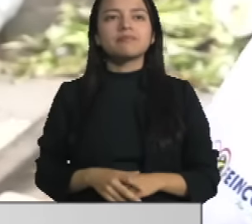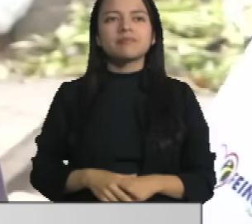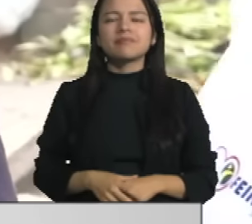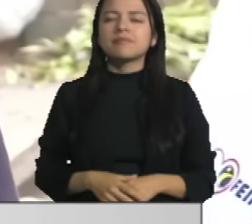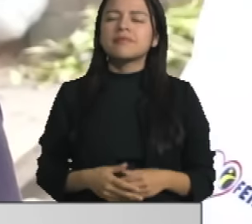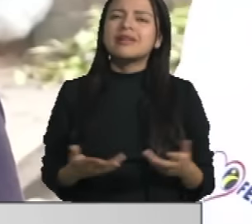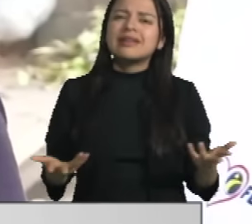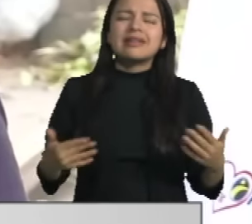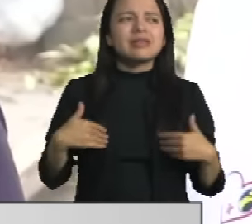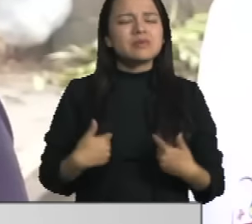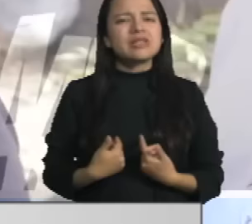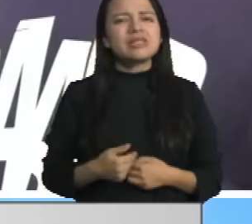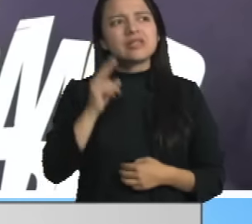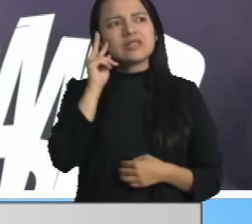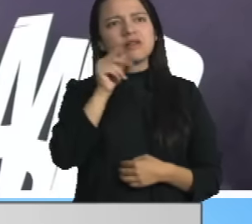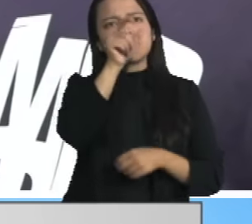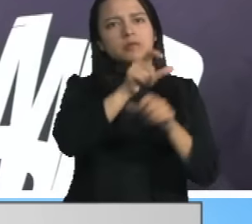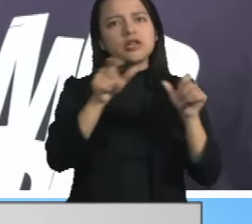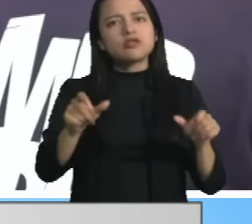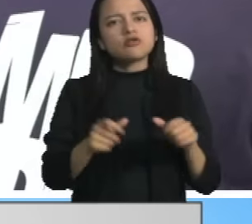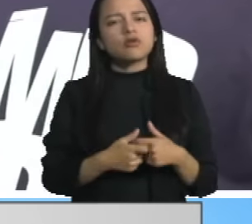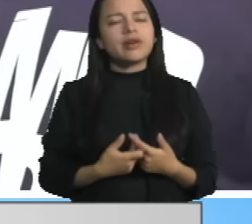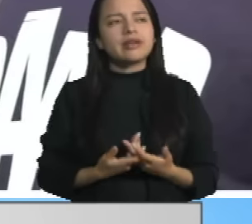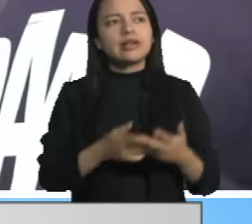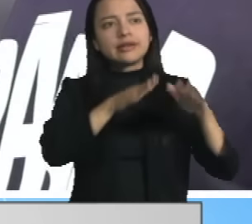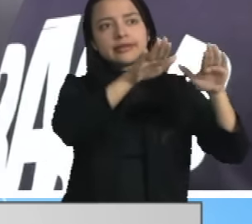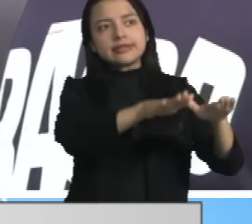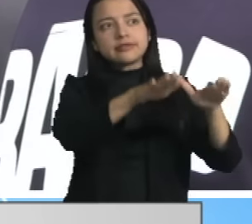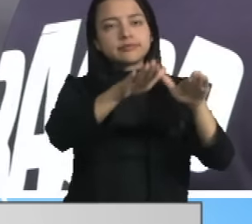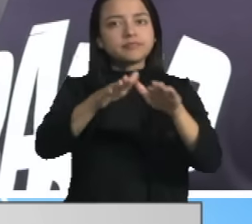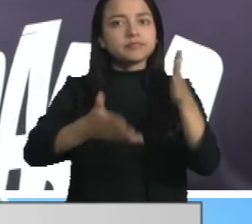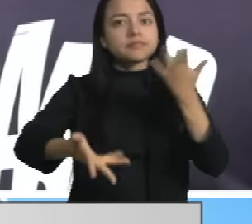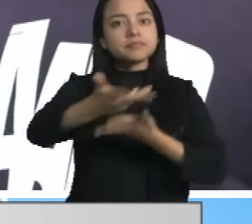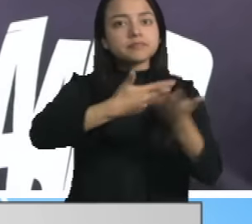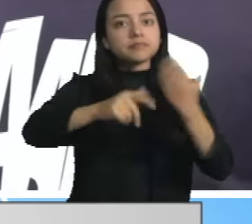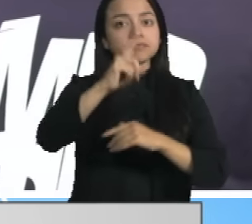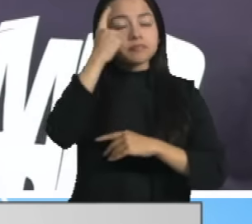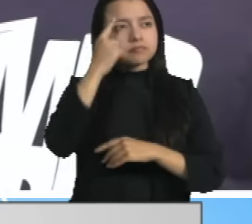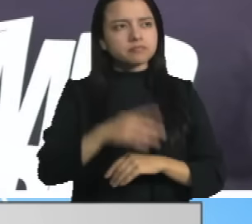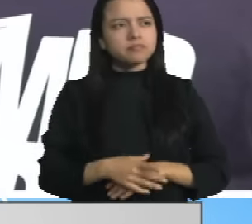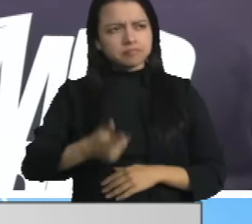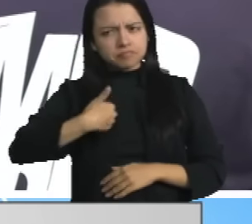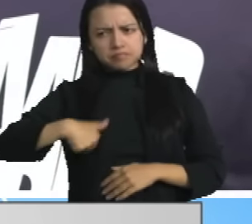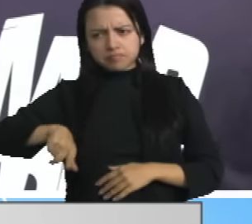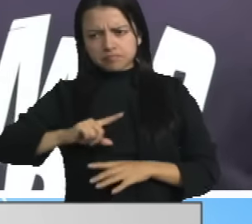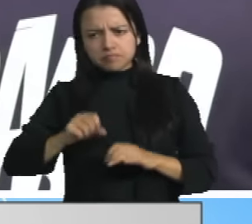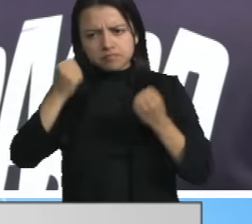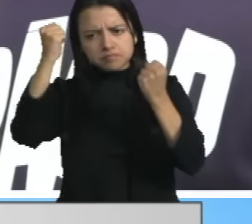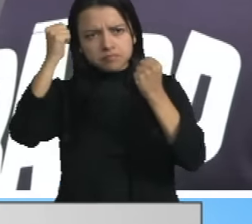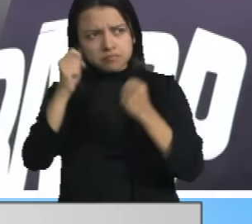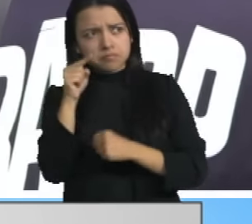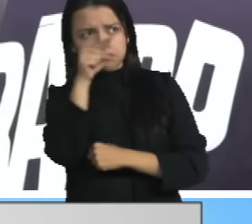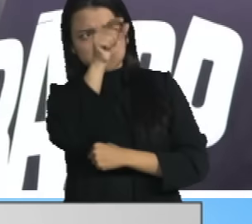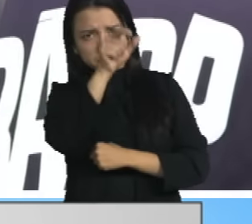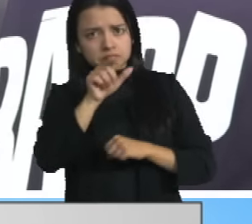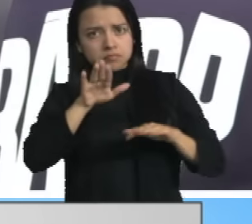personas que se sientan con el gobierno vendan los paros. Para nosotros en este momento no nos representa ninguno de los que están en ese